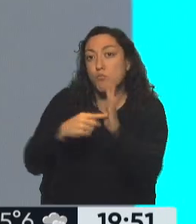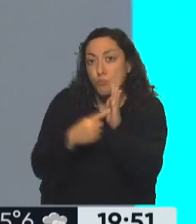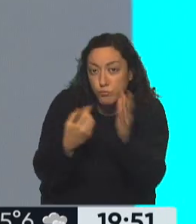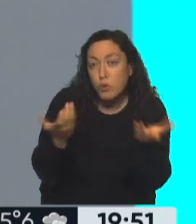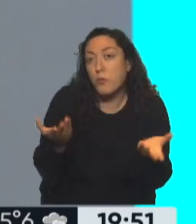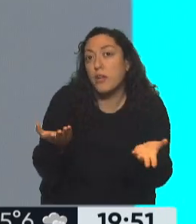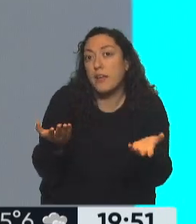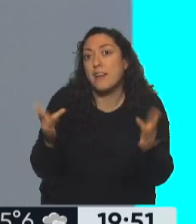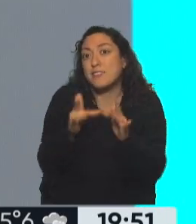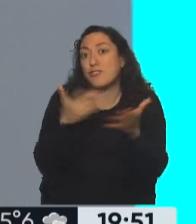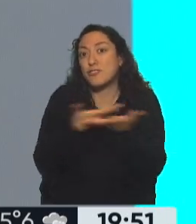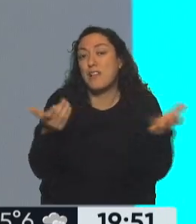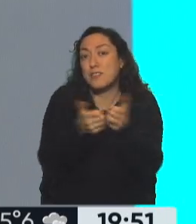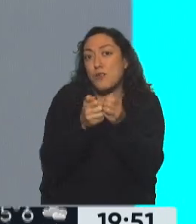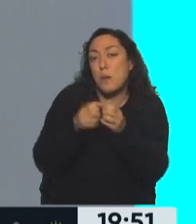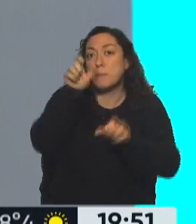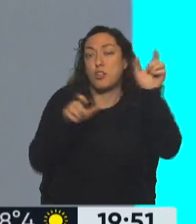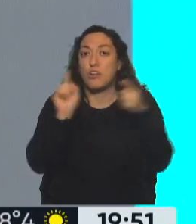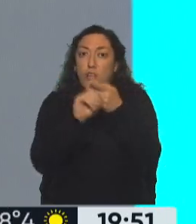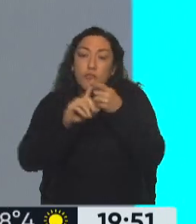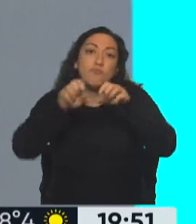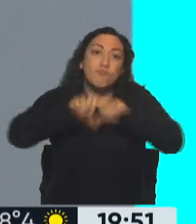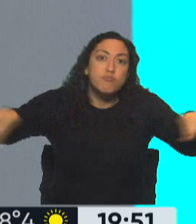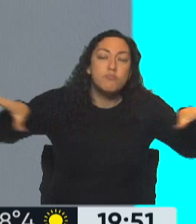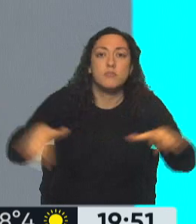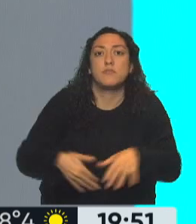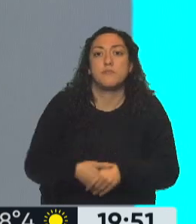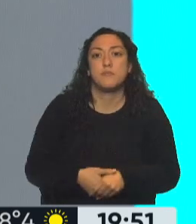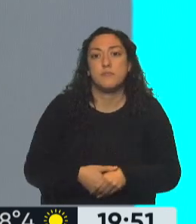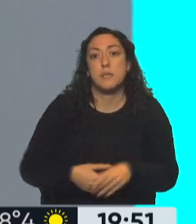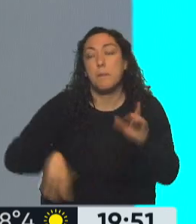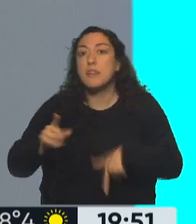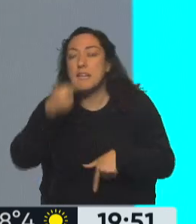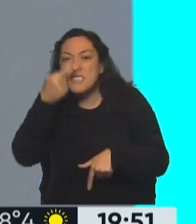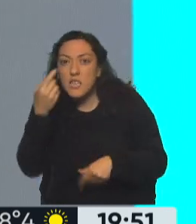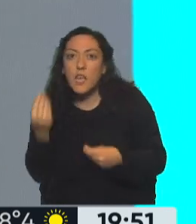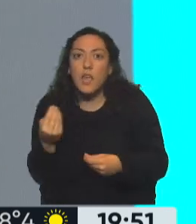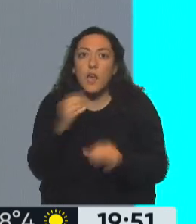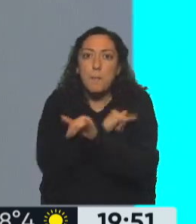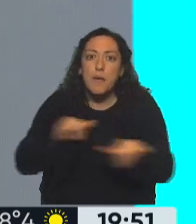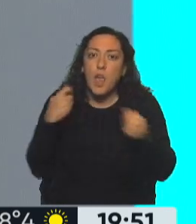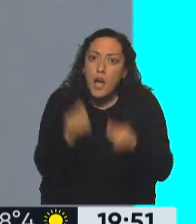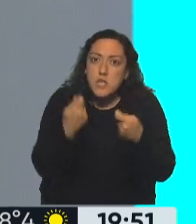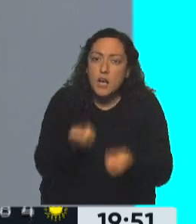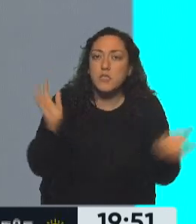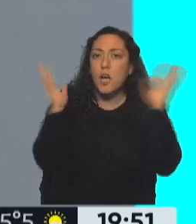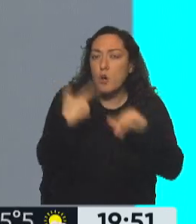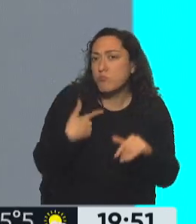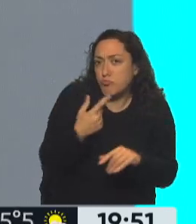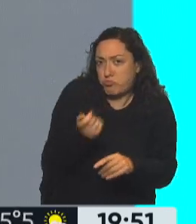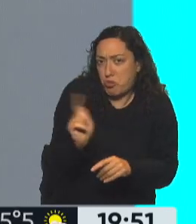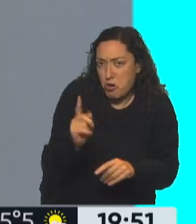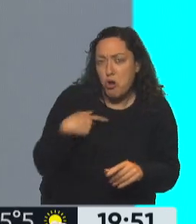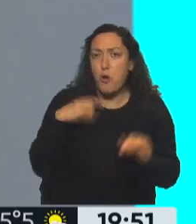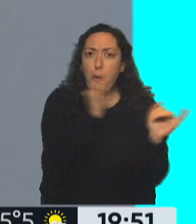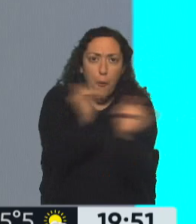está comunicándose por acá. Y el fenómeno interesante es que probablemente él no puso tanta plata en esa campaña, sino que hubo jóvenes de